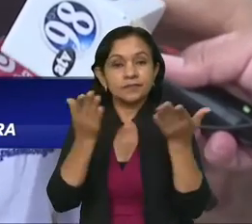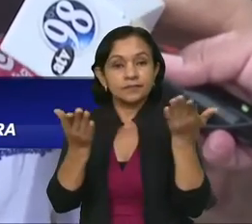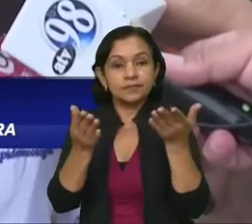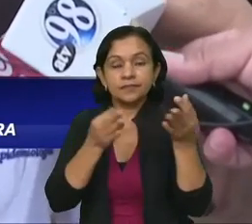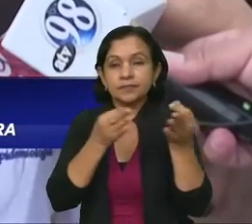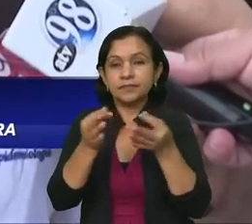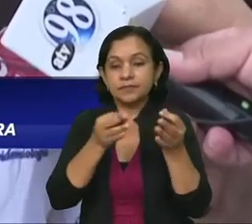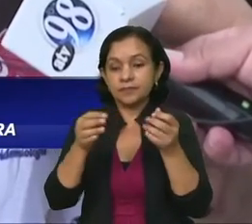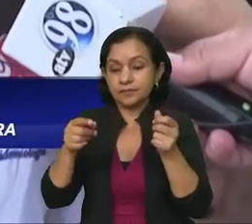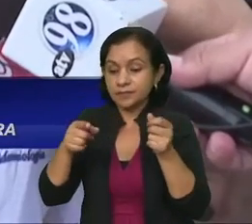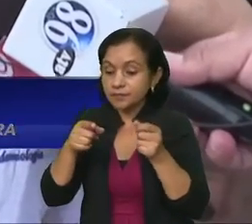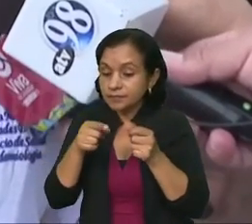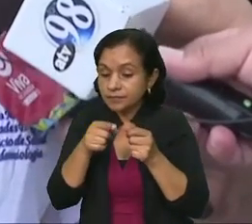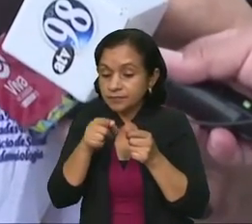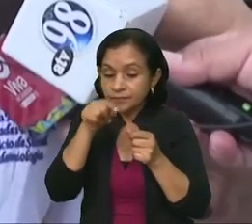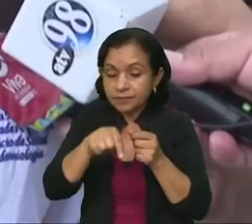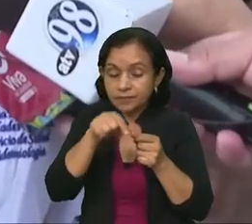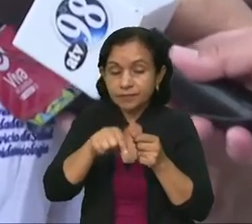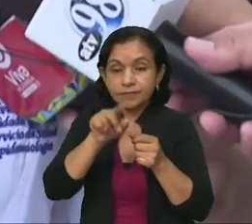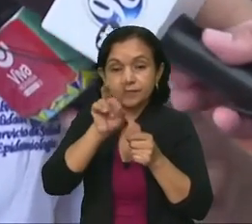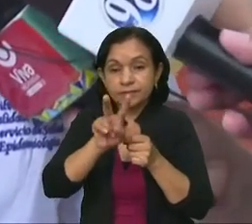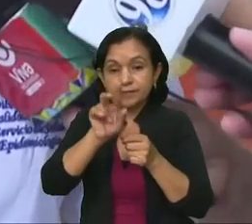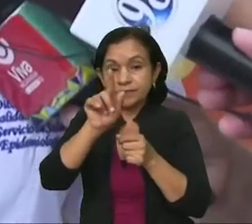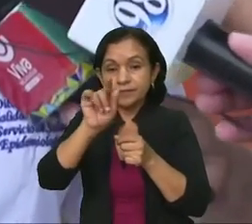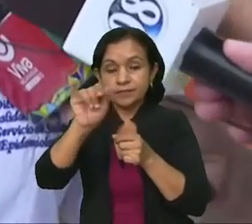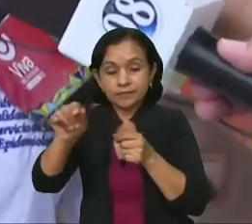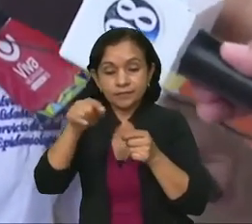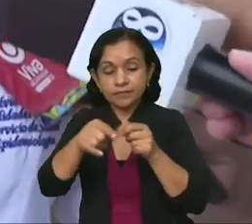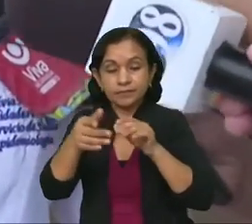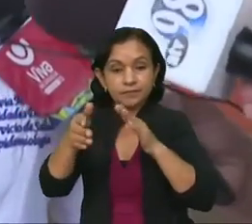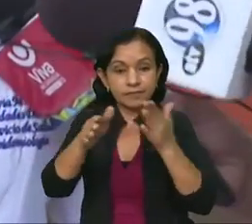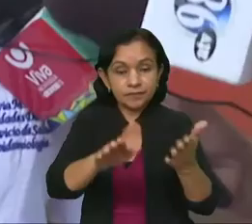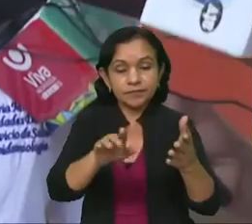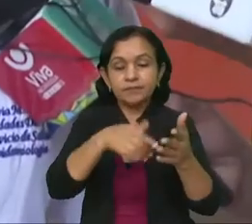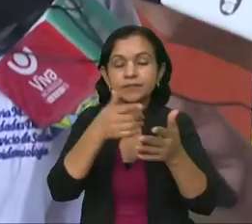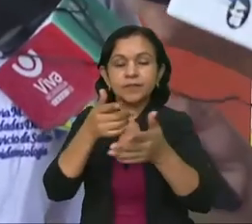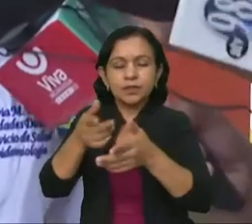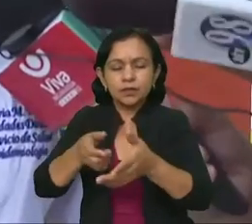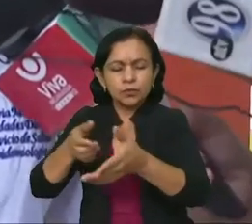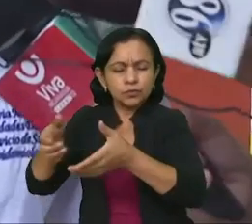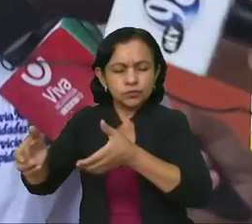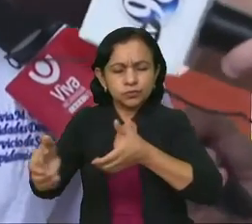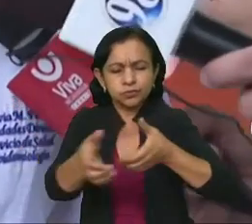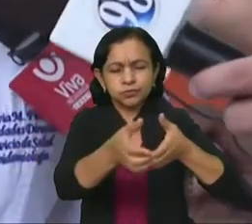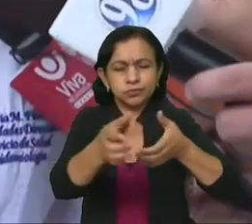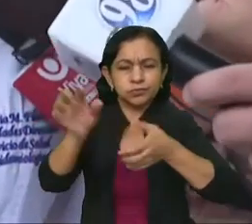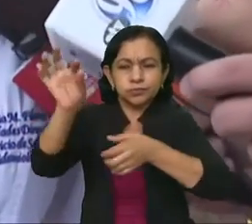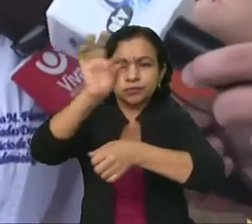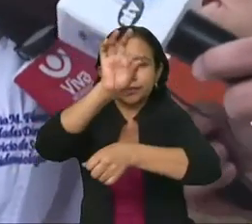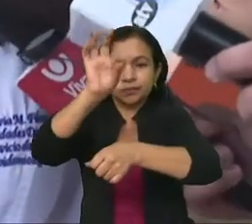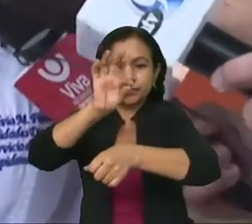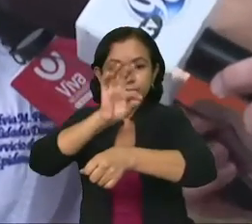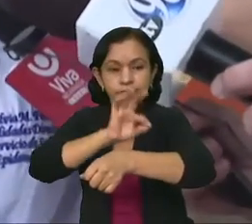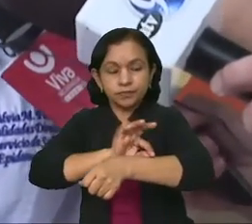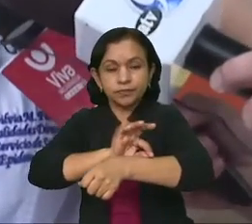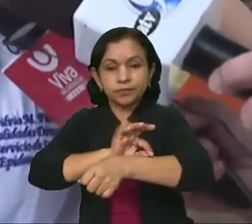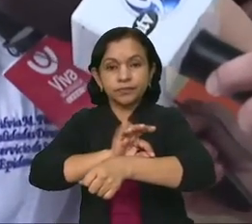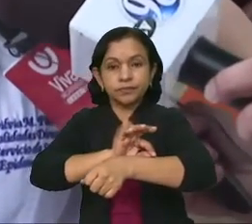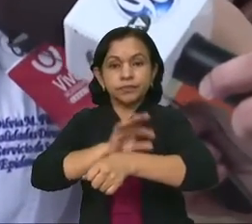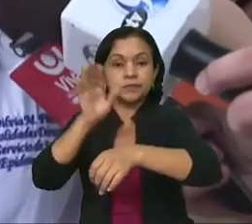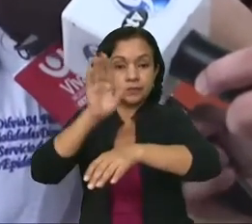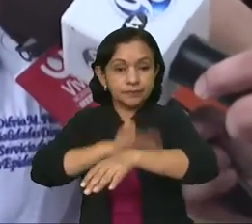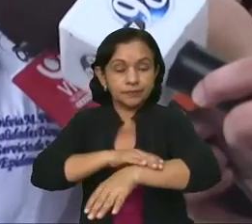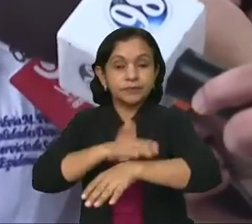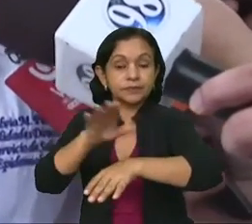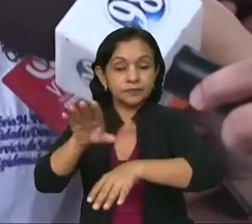etapa acuática, es cuando aplicamos el BTI y cuando fumigamos eliminamos al zancudo ya en sí que anda circulando y que transmite